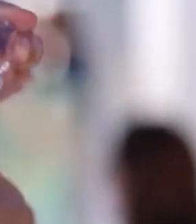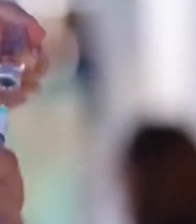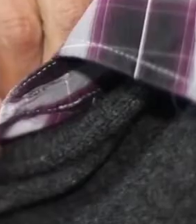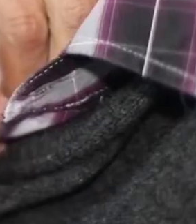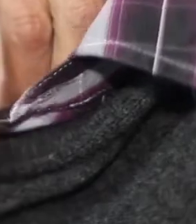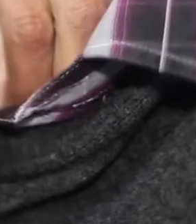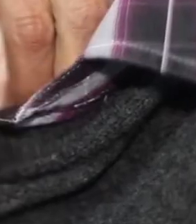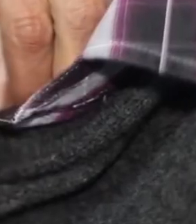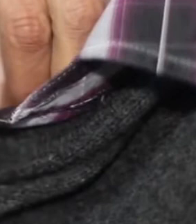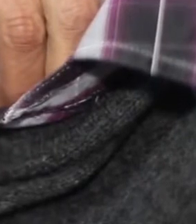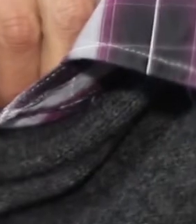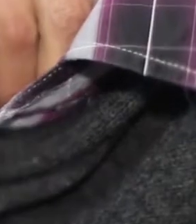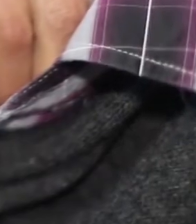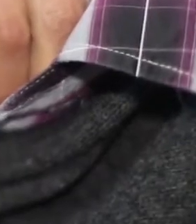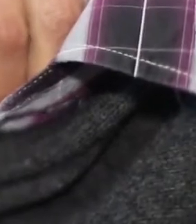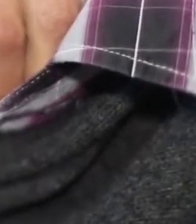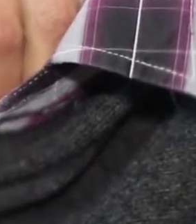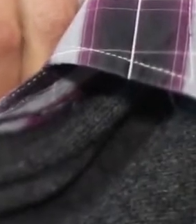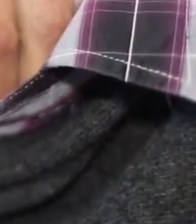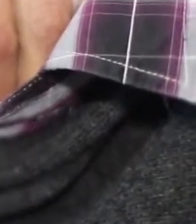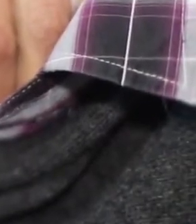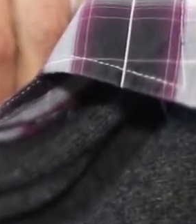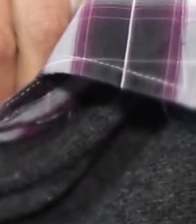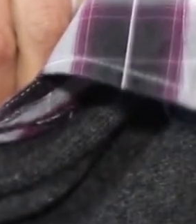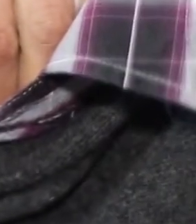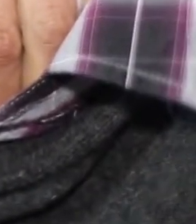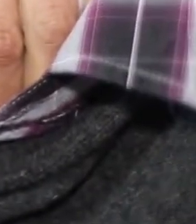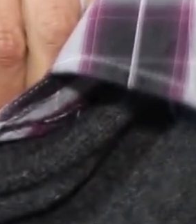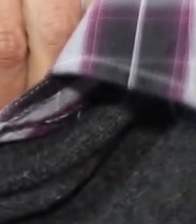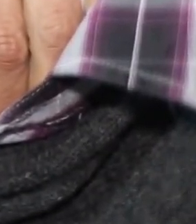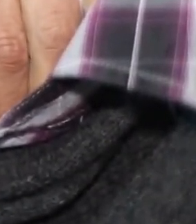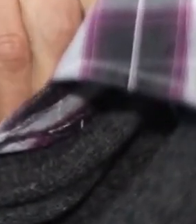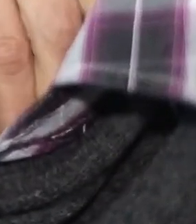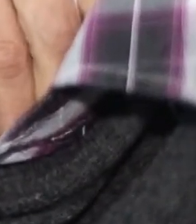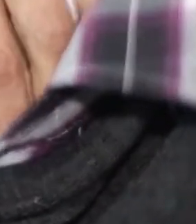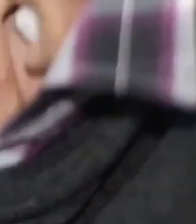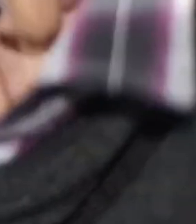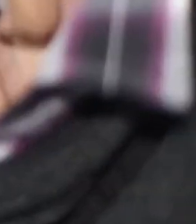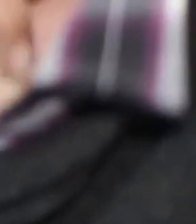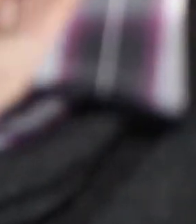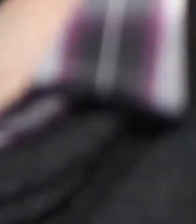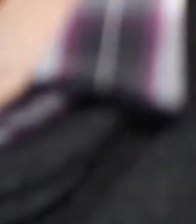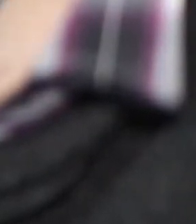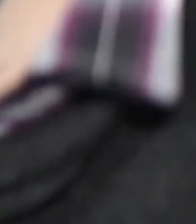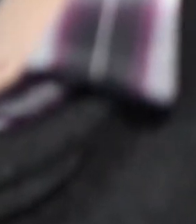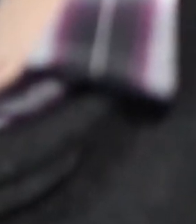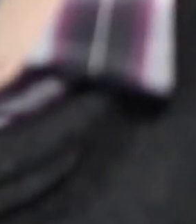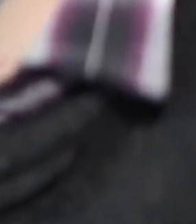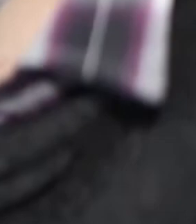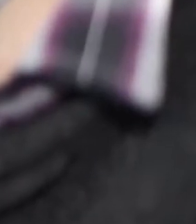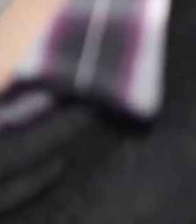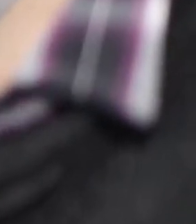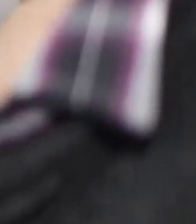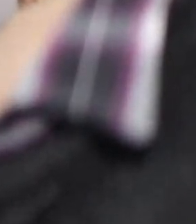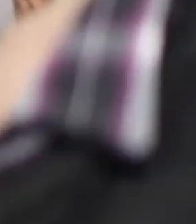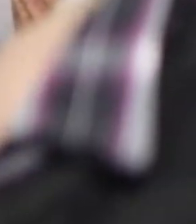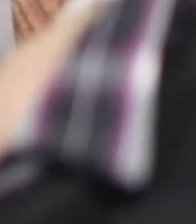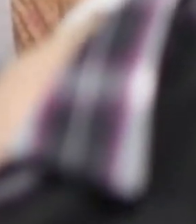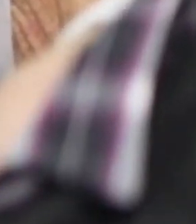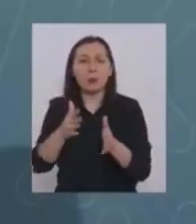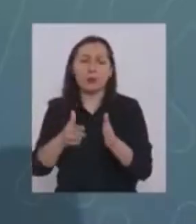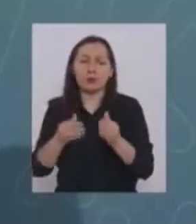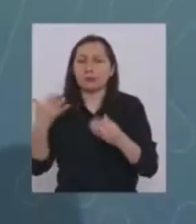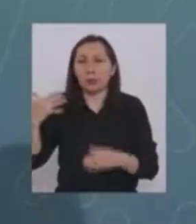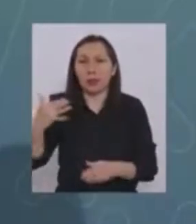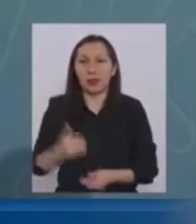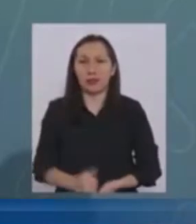población mundial asimismo la doctora alertó respecto a los síntomas de omicron para que la población esté alerta